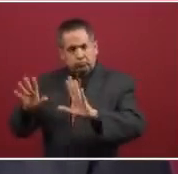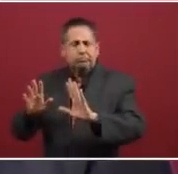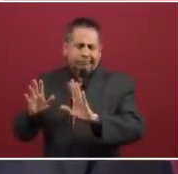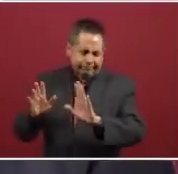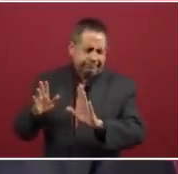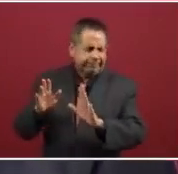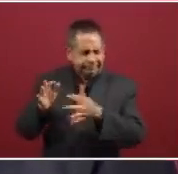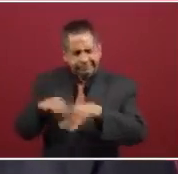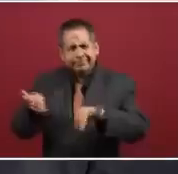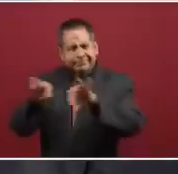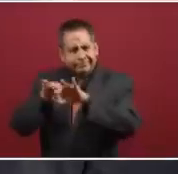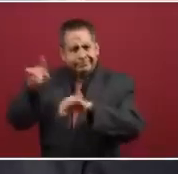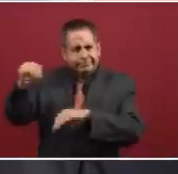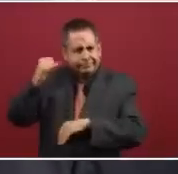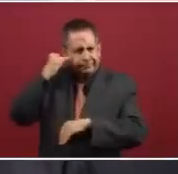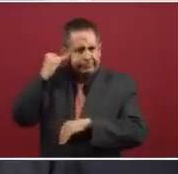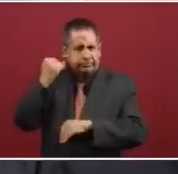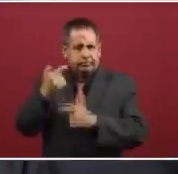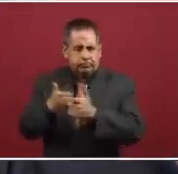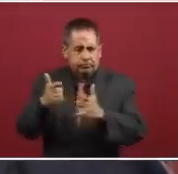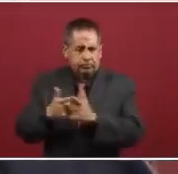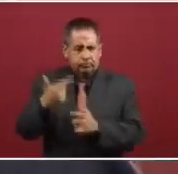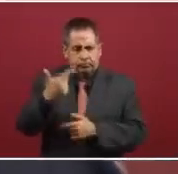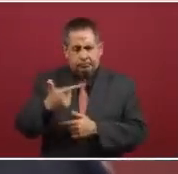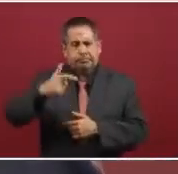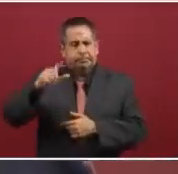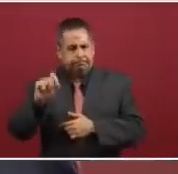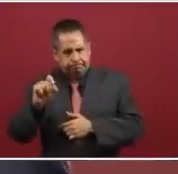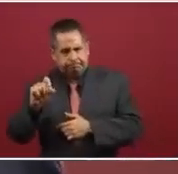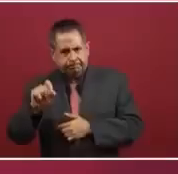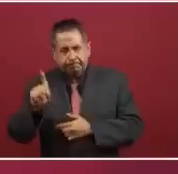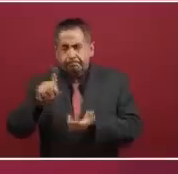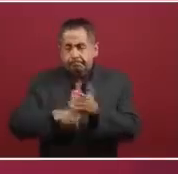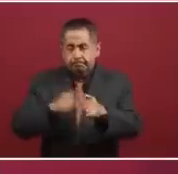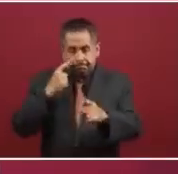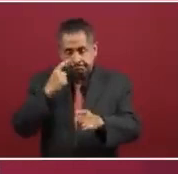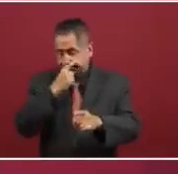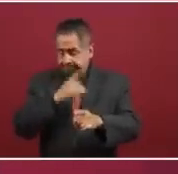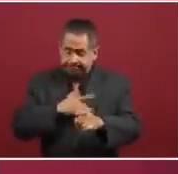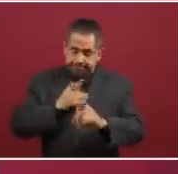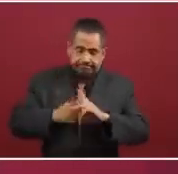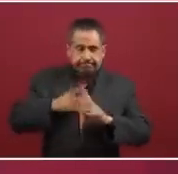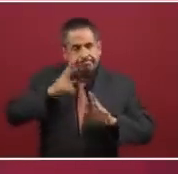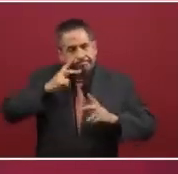reunión importante, lo estoy analizando,